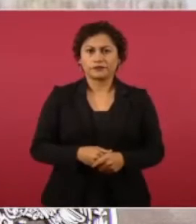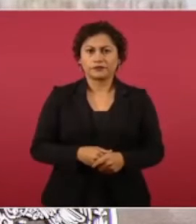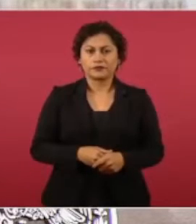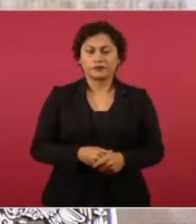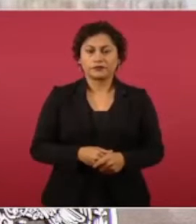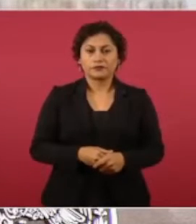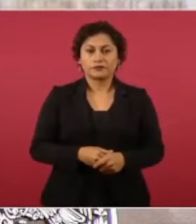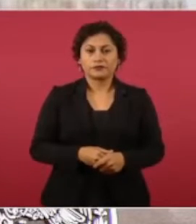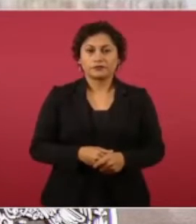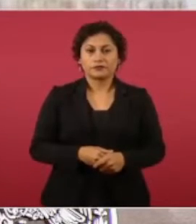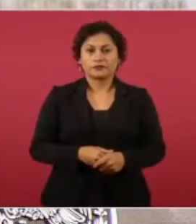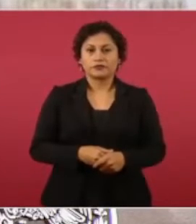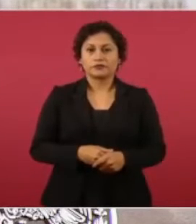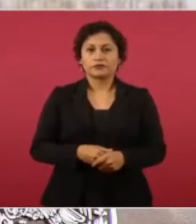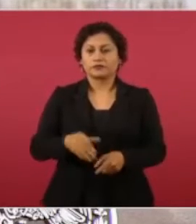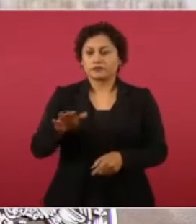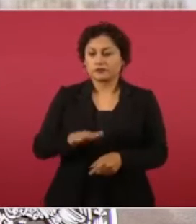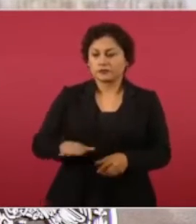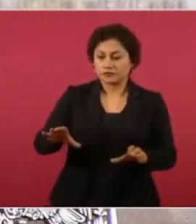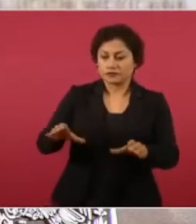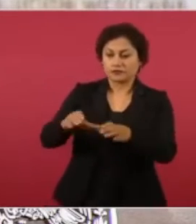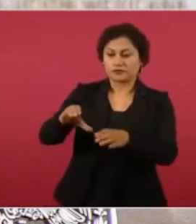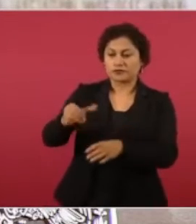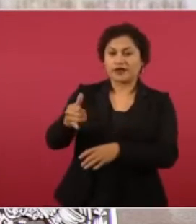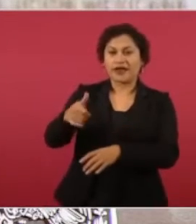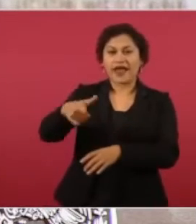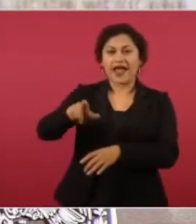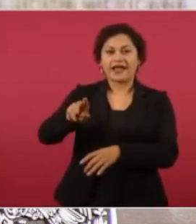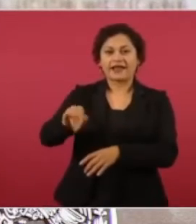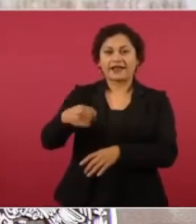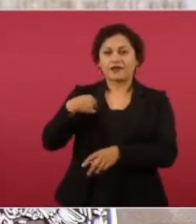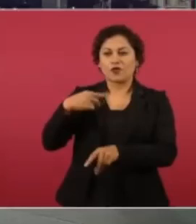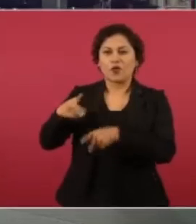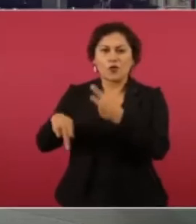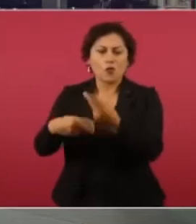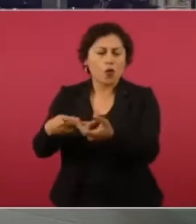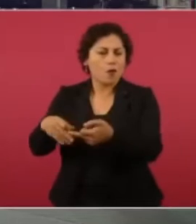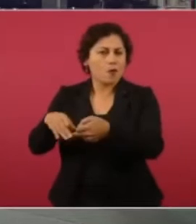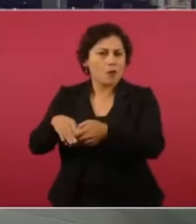a los pueblos yaquis, muchísimas más veces.